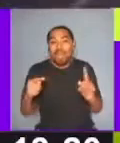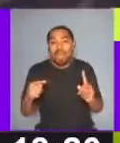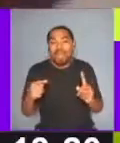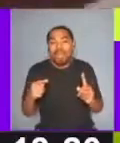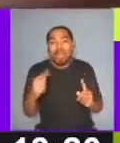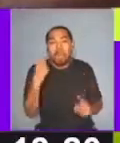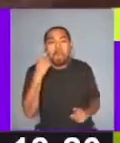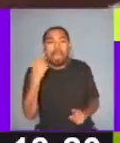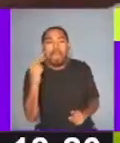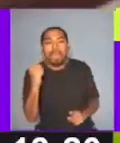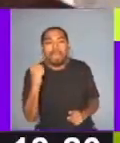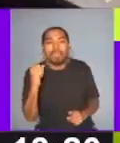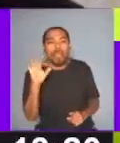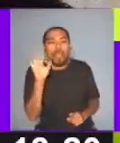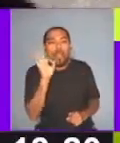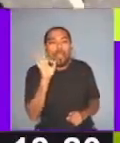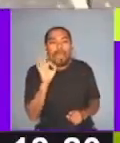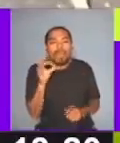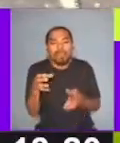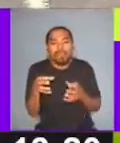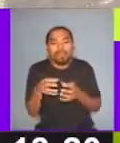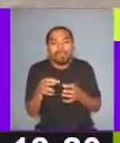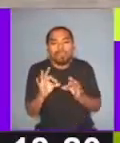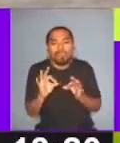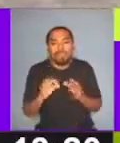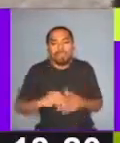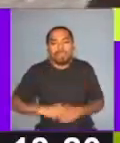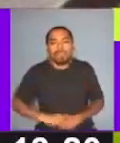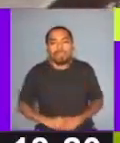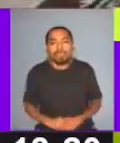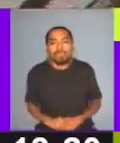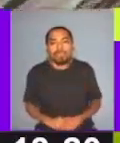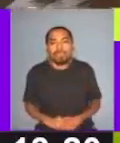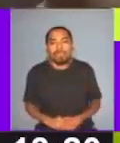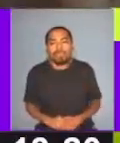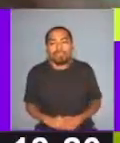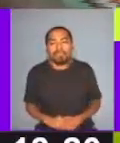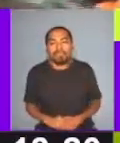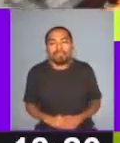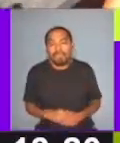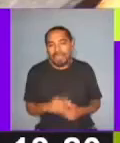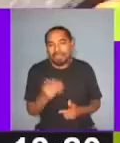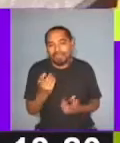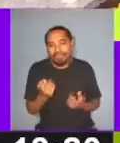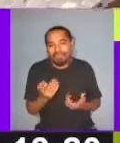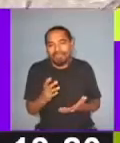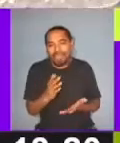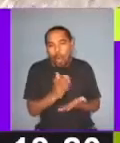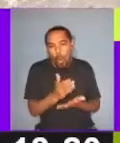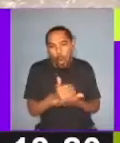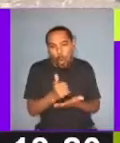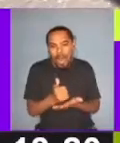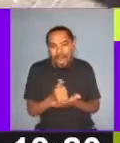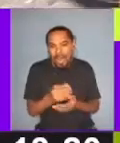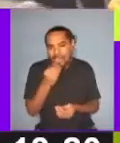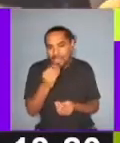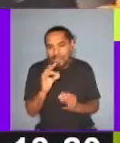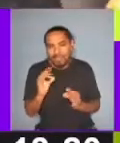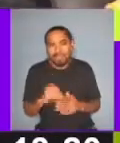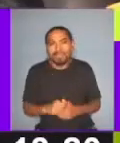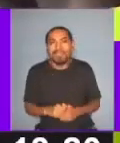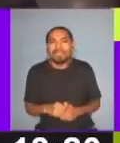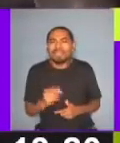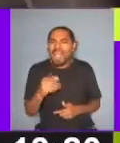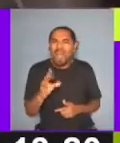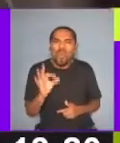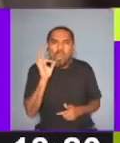pes que es un tomate Perita y que bueno sirve para las ensaladas alg unn tomate que puede ser más pequeño otro más